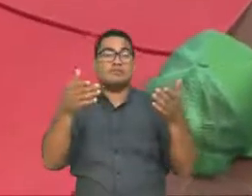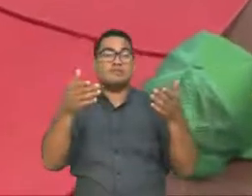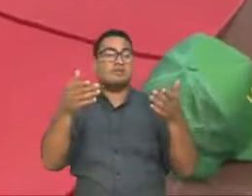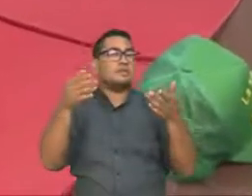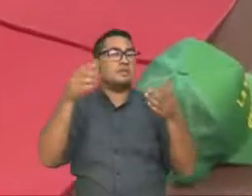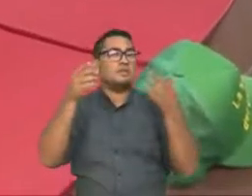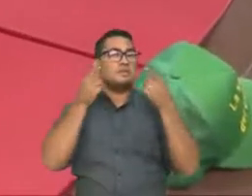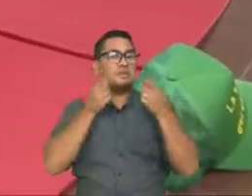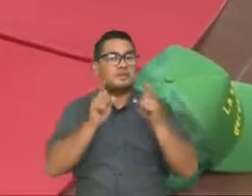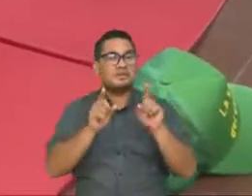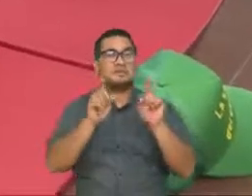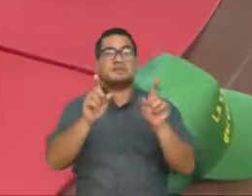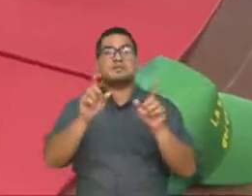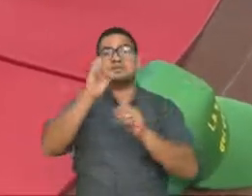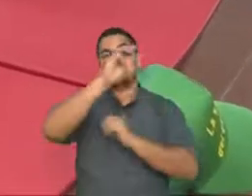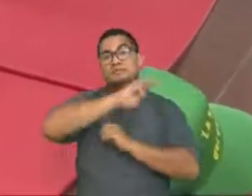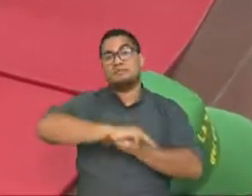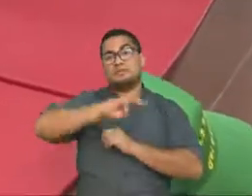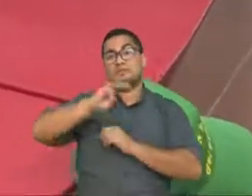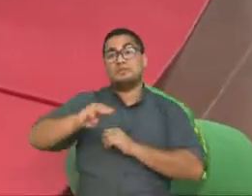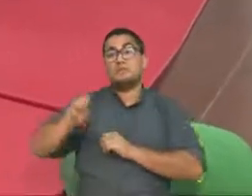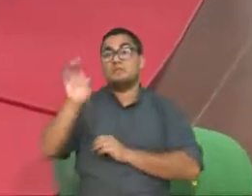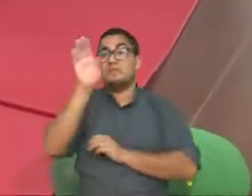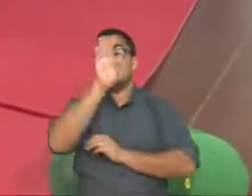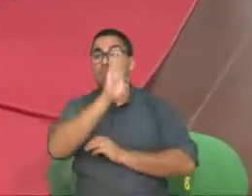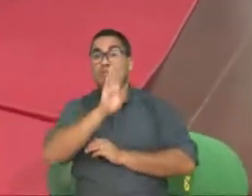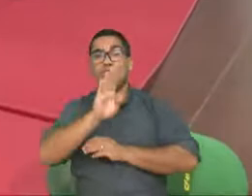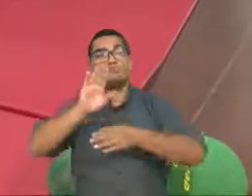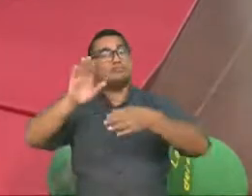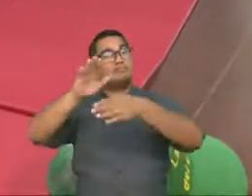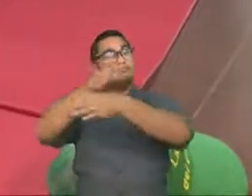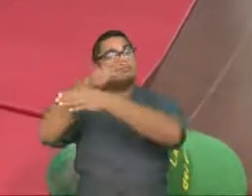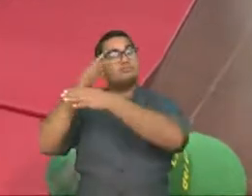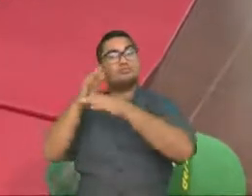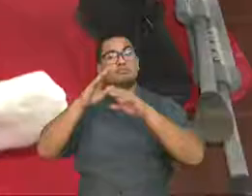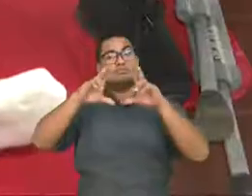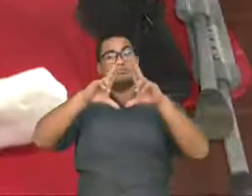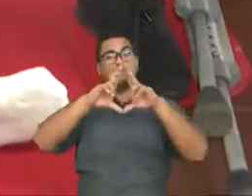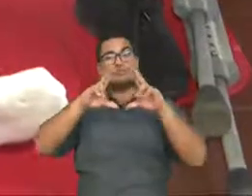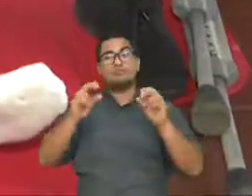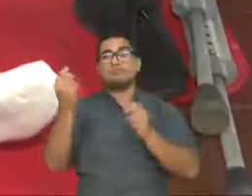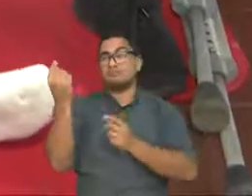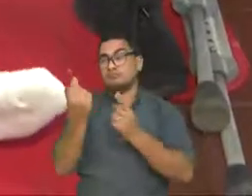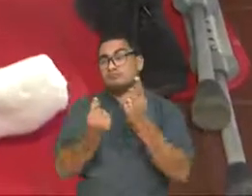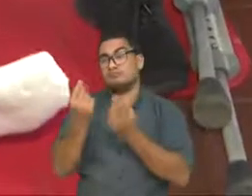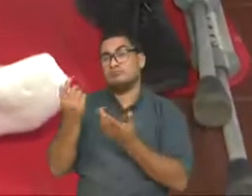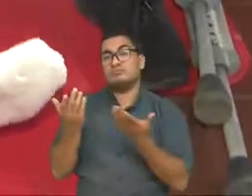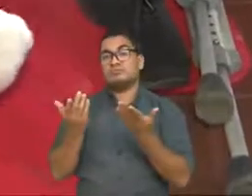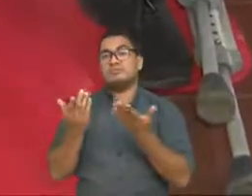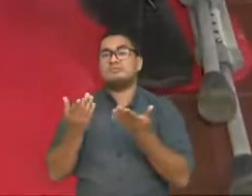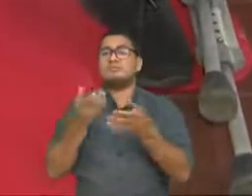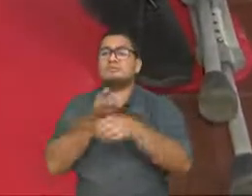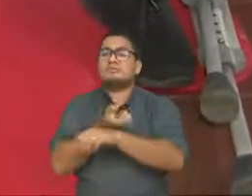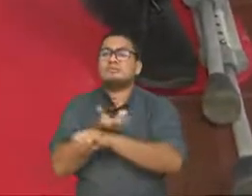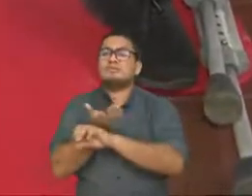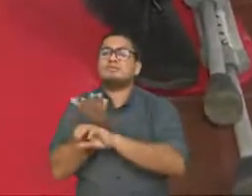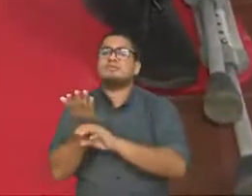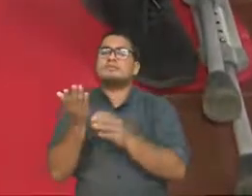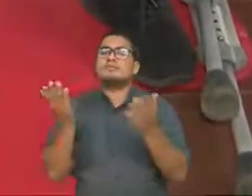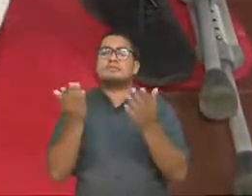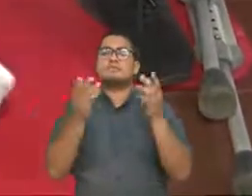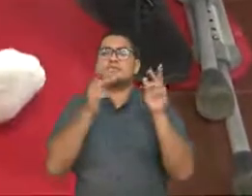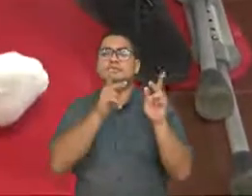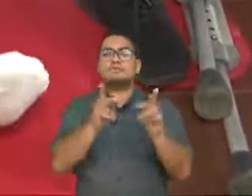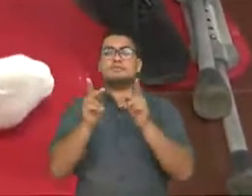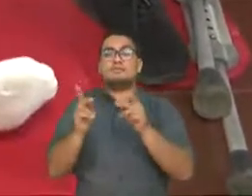de Chinandega, de Matagalpa, de Bluefield, de todos lados. Ya, ahora, ¿qué mensaje usted le daría, por ejemplo, a los amigos que